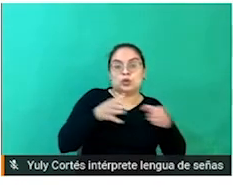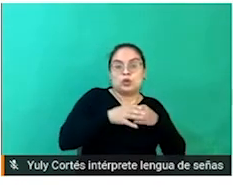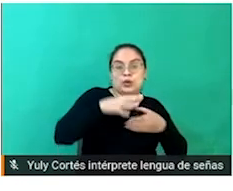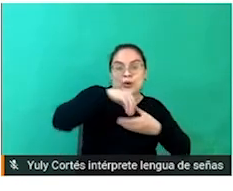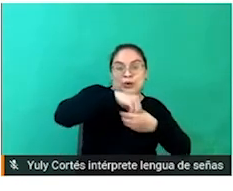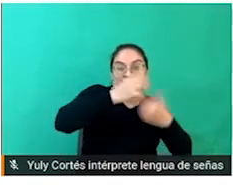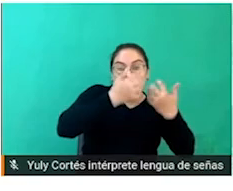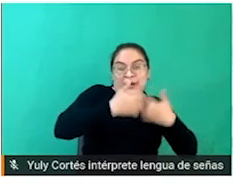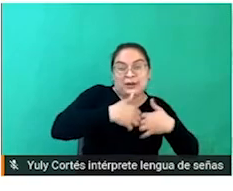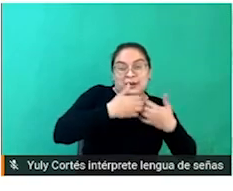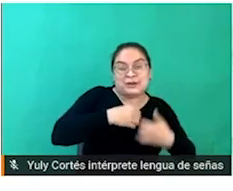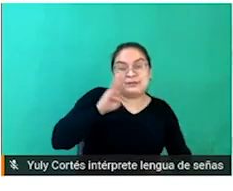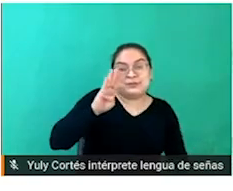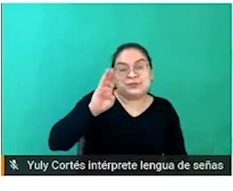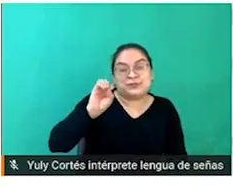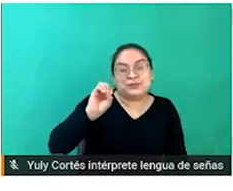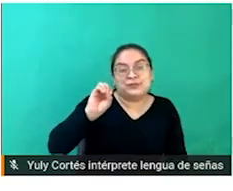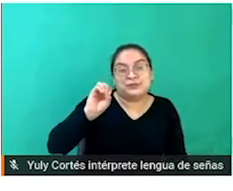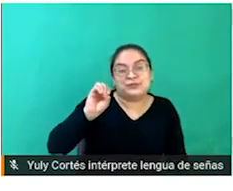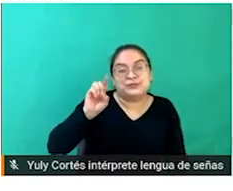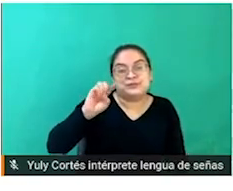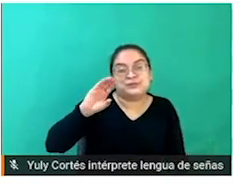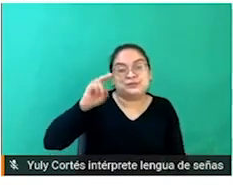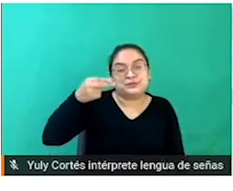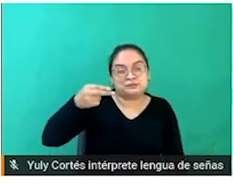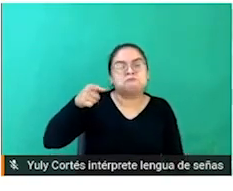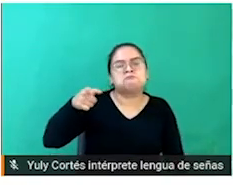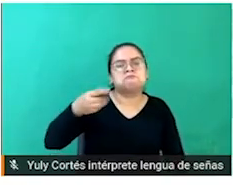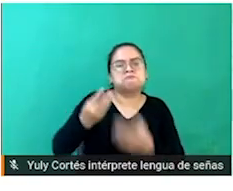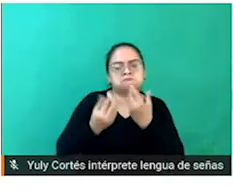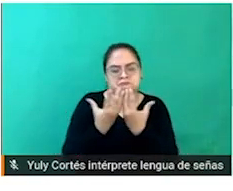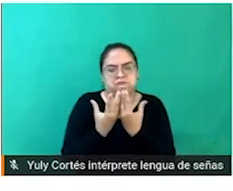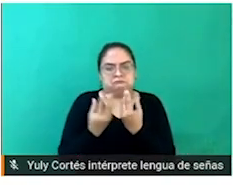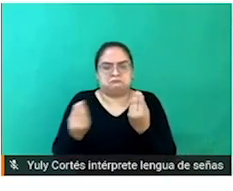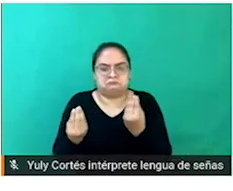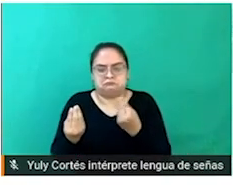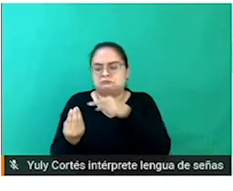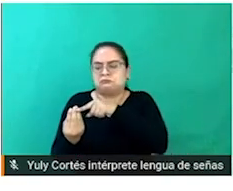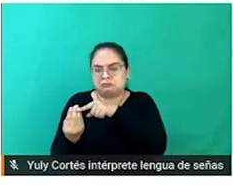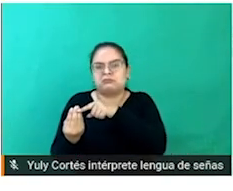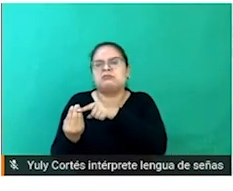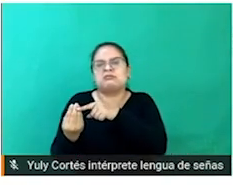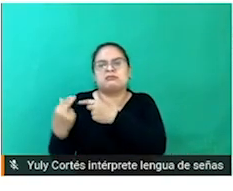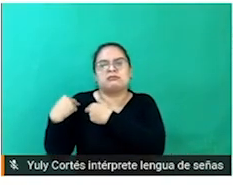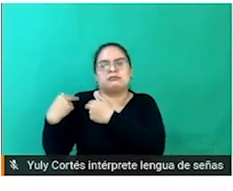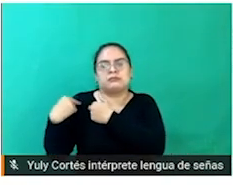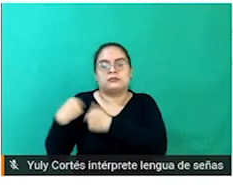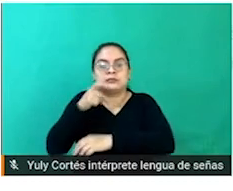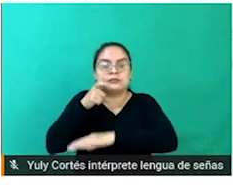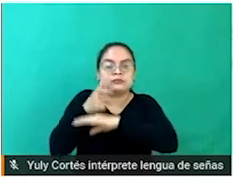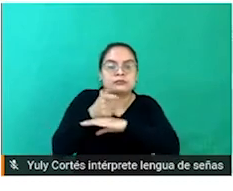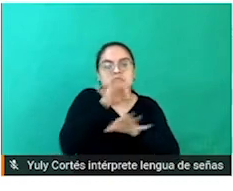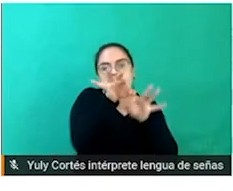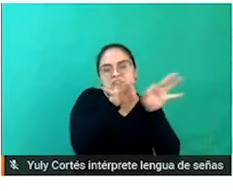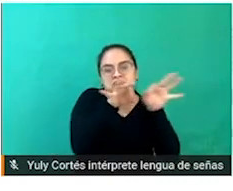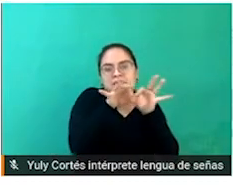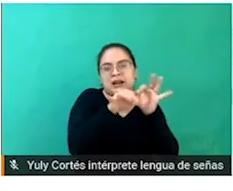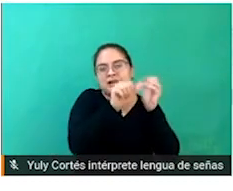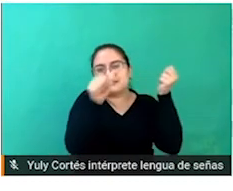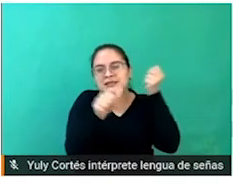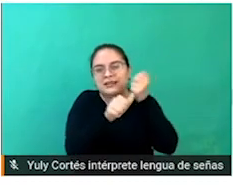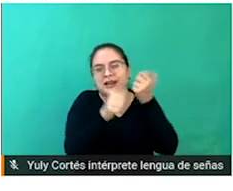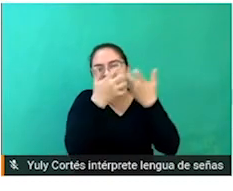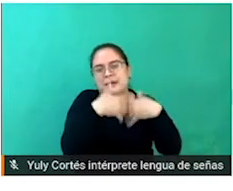una división que se ocupa justamente de asesorar a las empresas en todo esto. Hablamos de